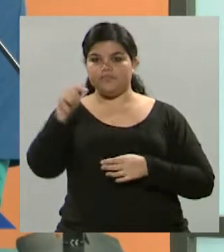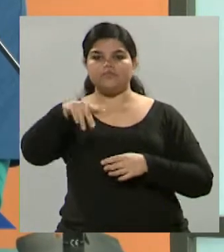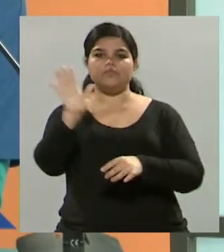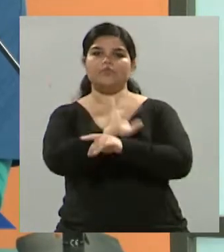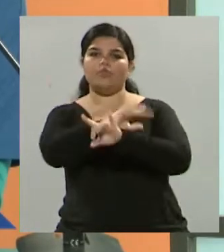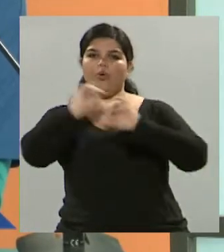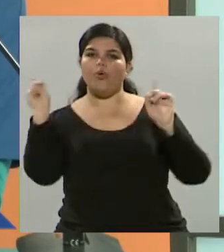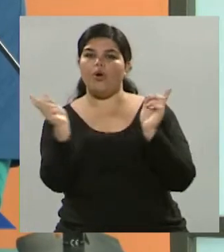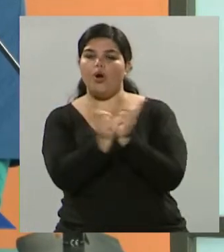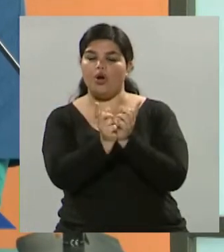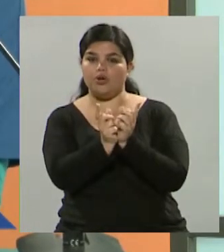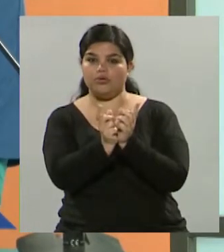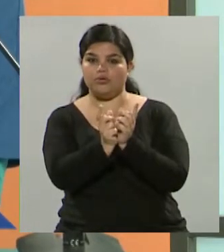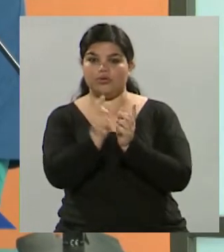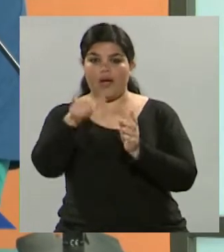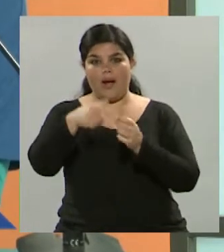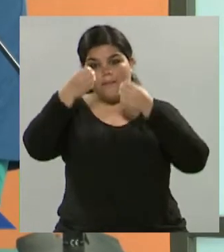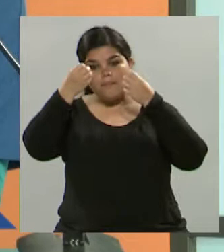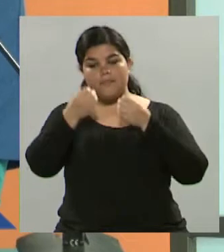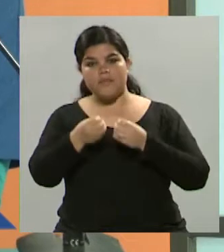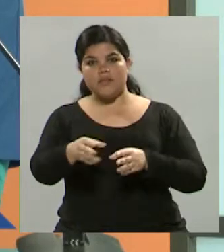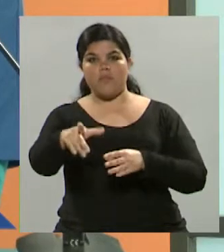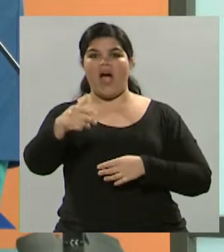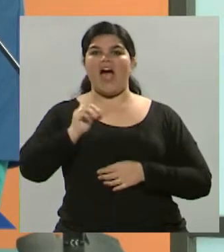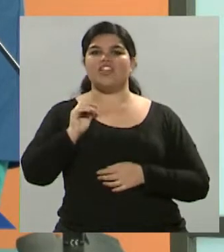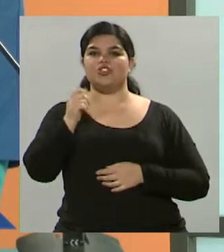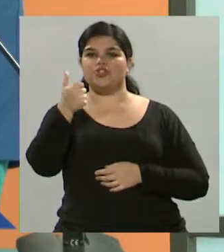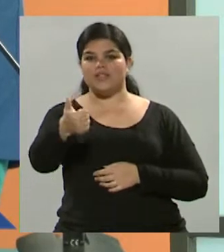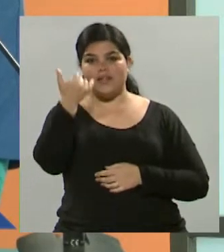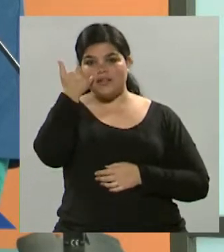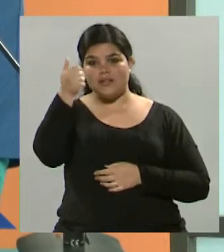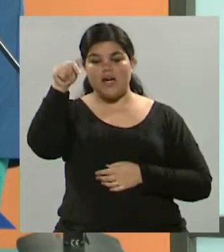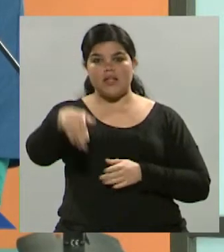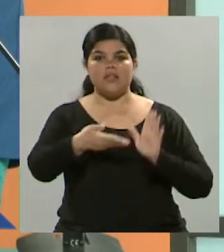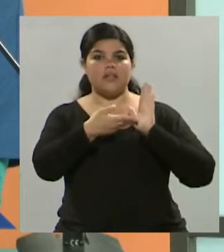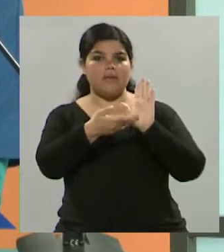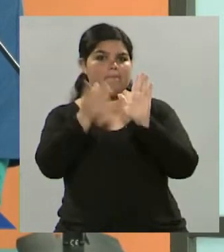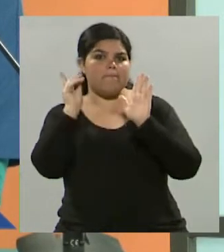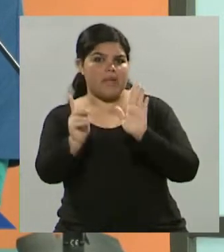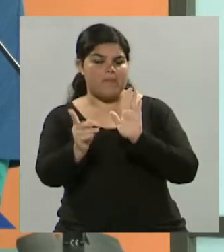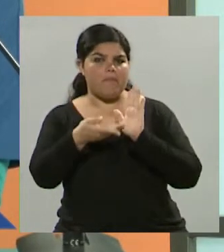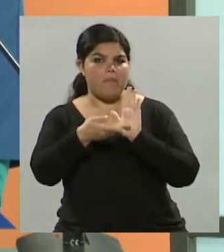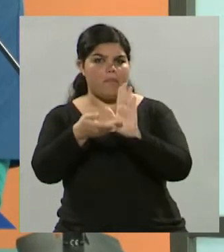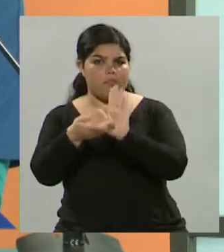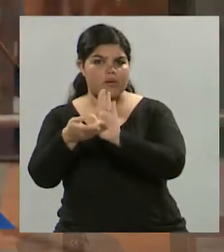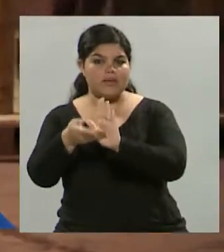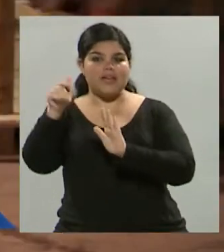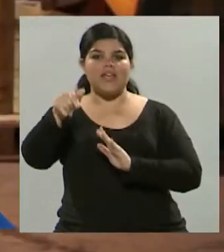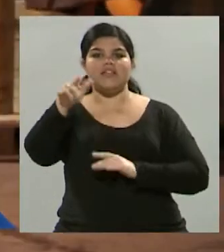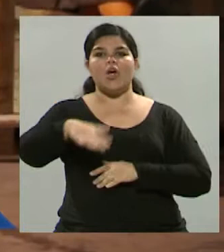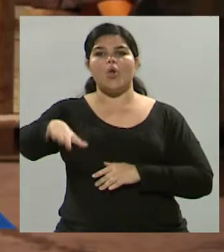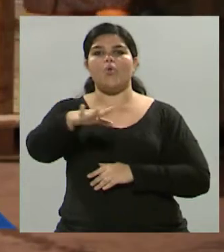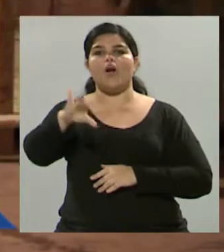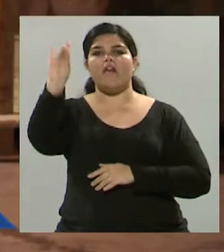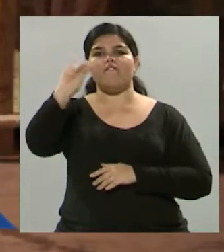que filmamos en el principio de este viaje, que hace 6 años que estamos armando este espectáculo, y ese es un corto que filmamos en Bolivia, con